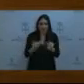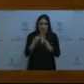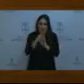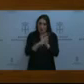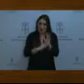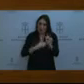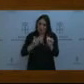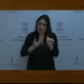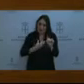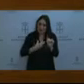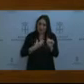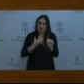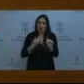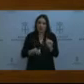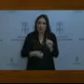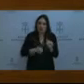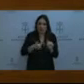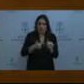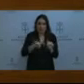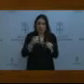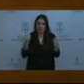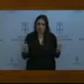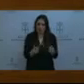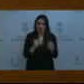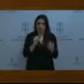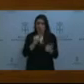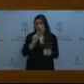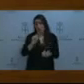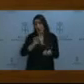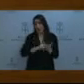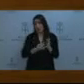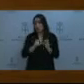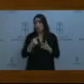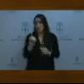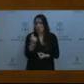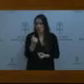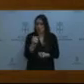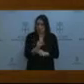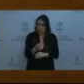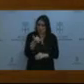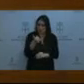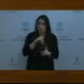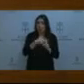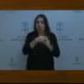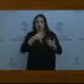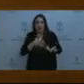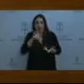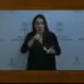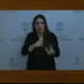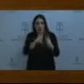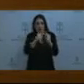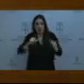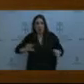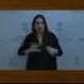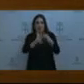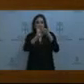como este y de mejorarlos, tanto técnica como económicamente. Y la situación que tenemos hoy en Asturias referente